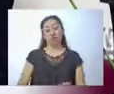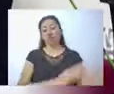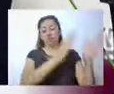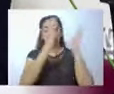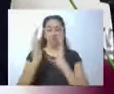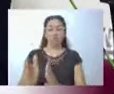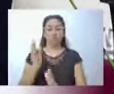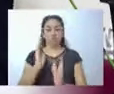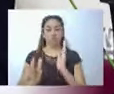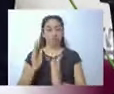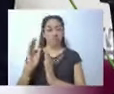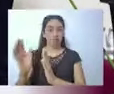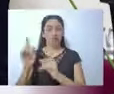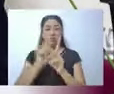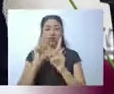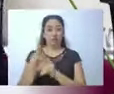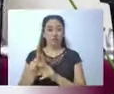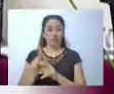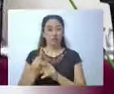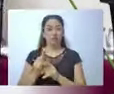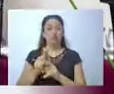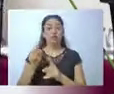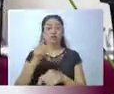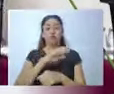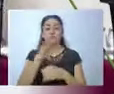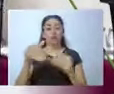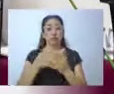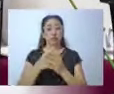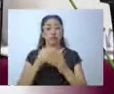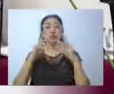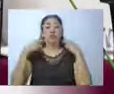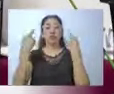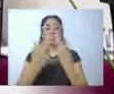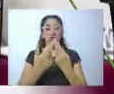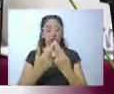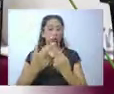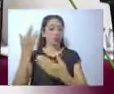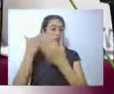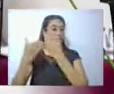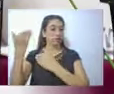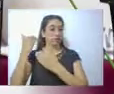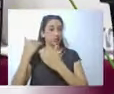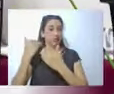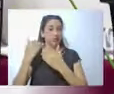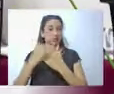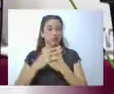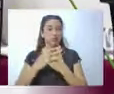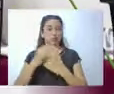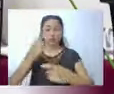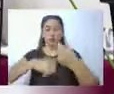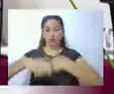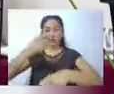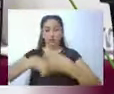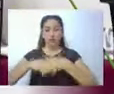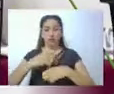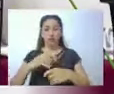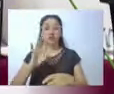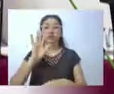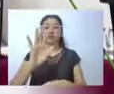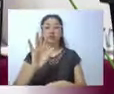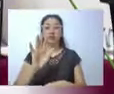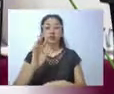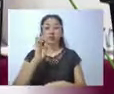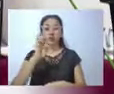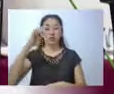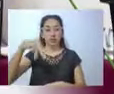los funcionarios, o sea, tuvimos una reunión en la Comisión de Desarrollo de Comercialización con los funcionarios de EMSA, nos